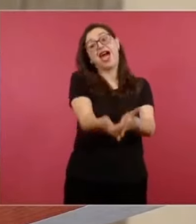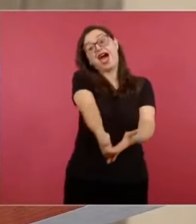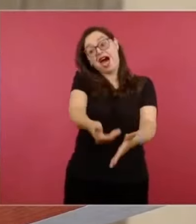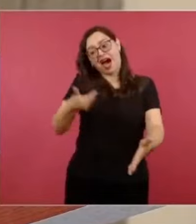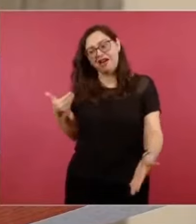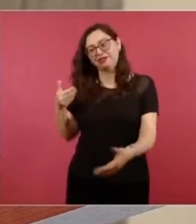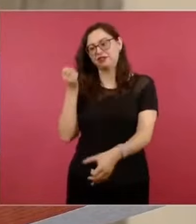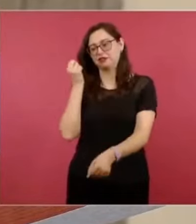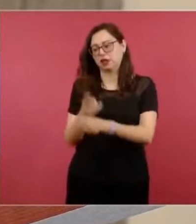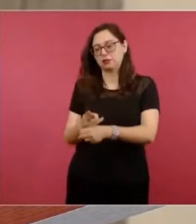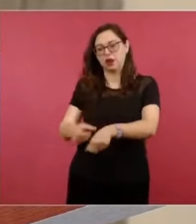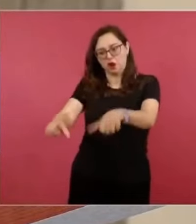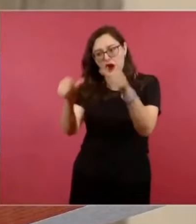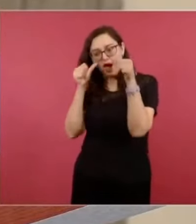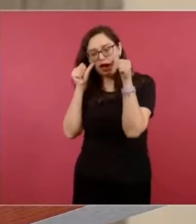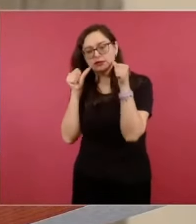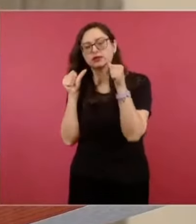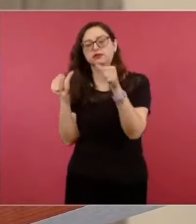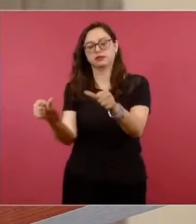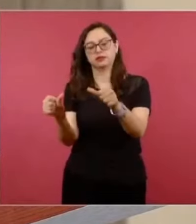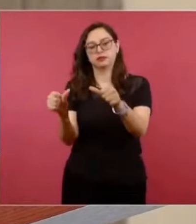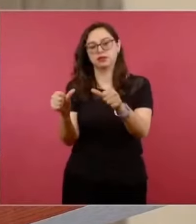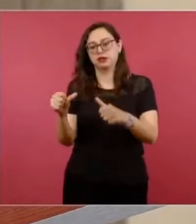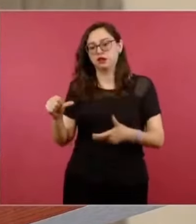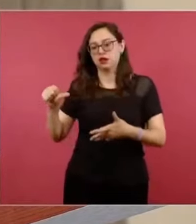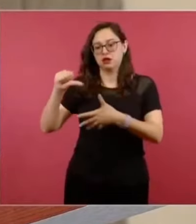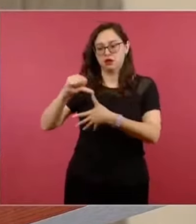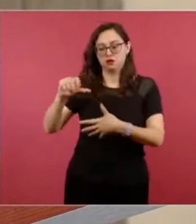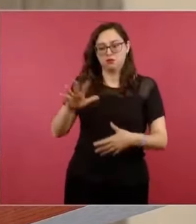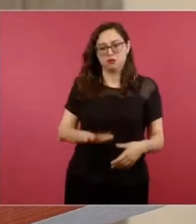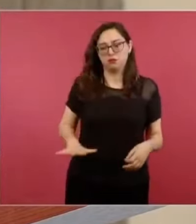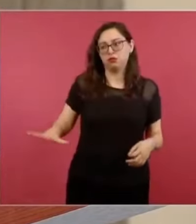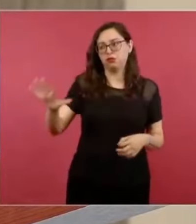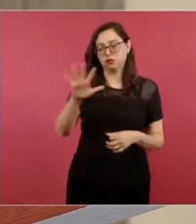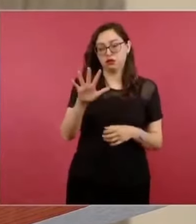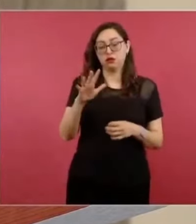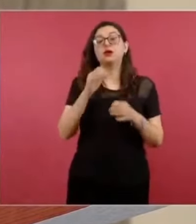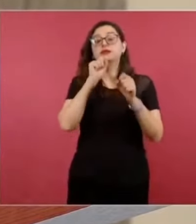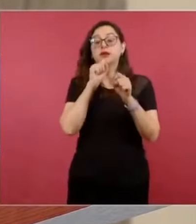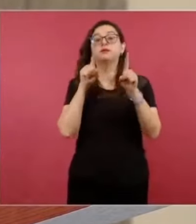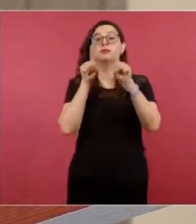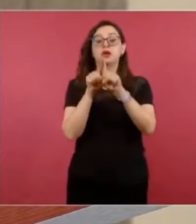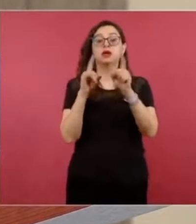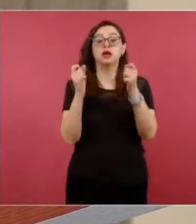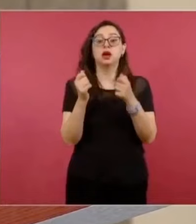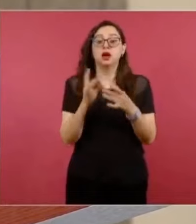fundamentales de la migración en todo el hemisferio occidental y señalaron